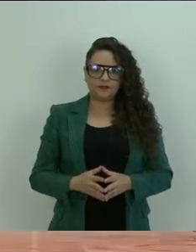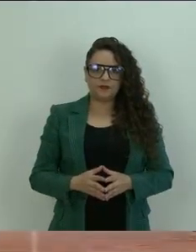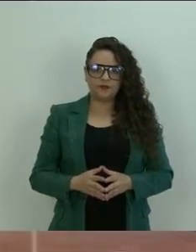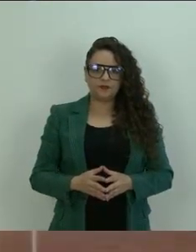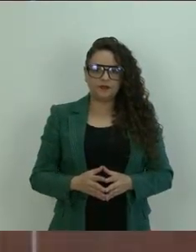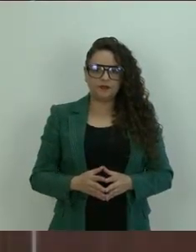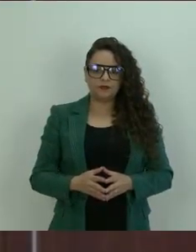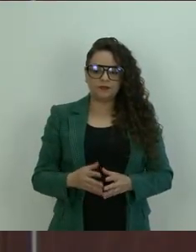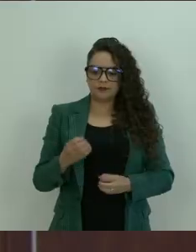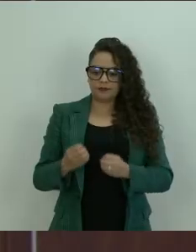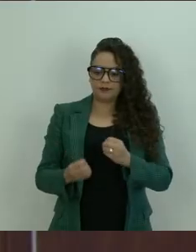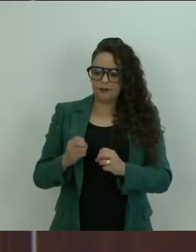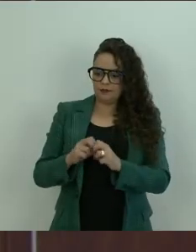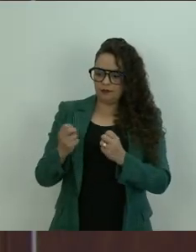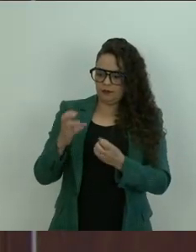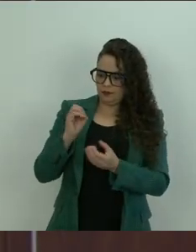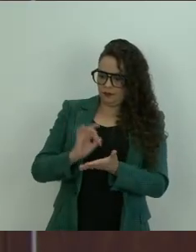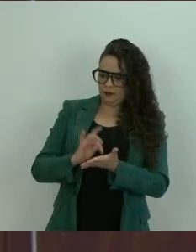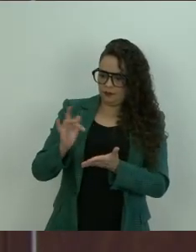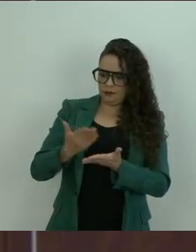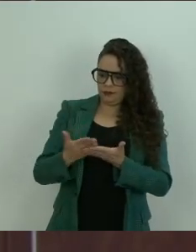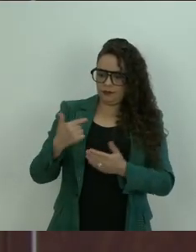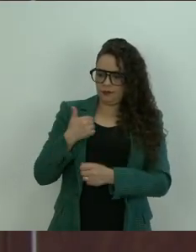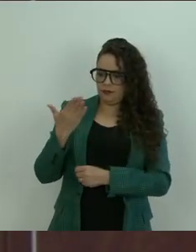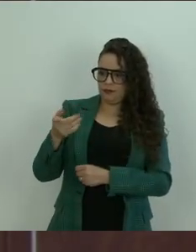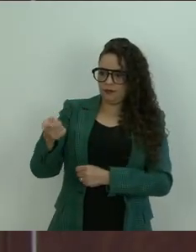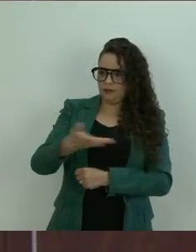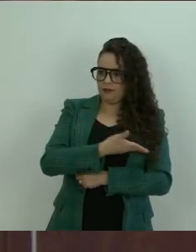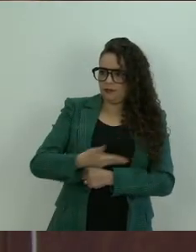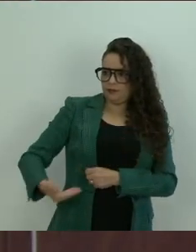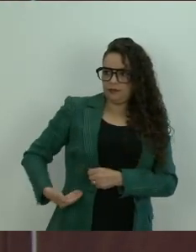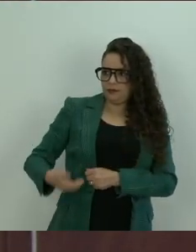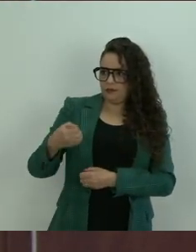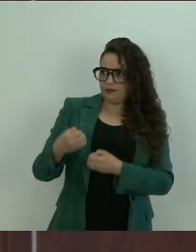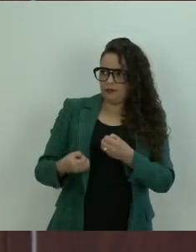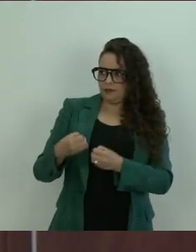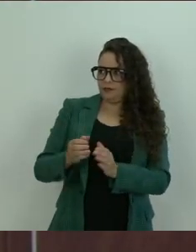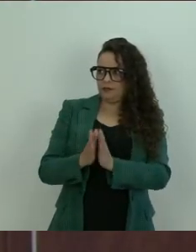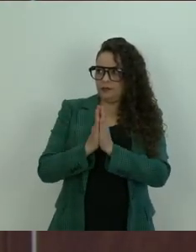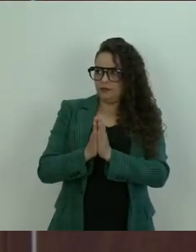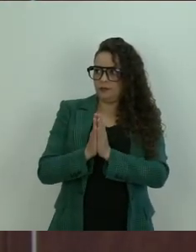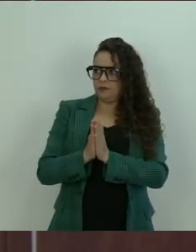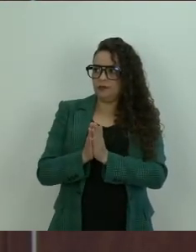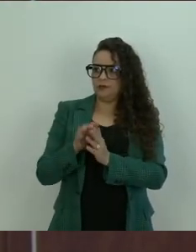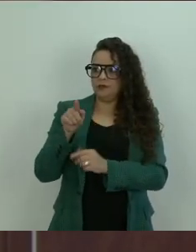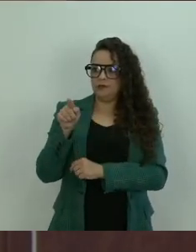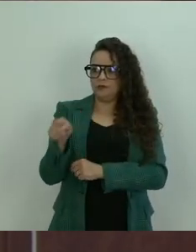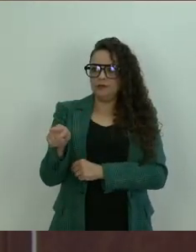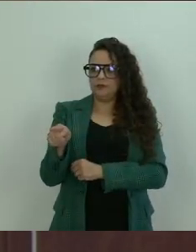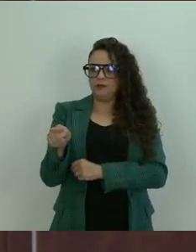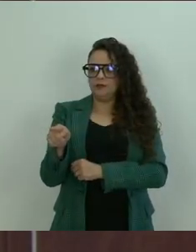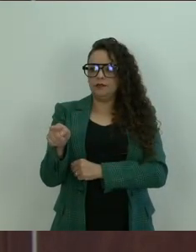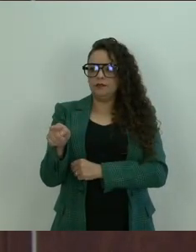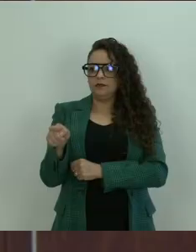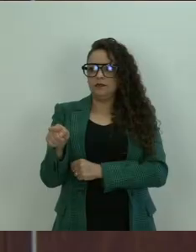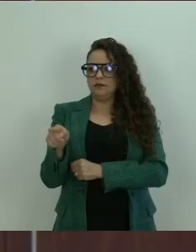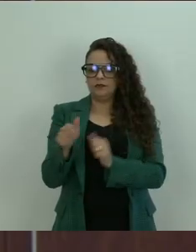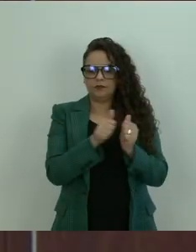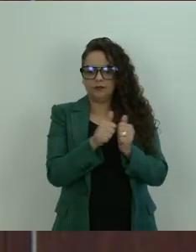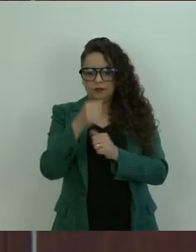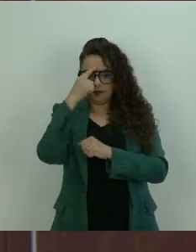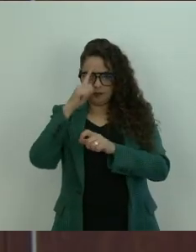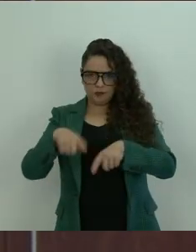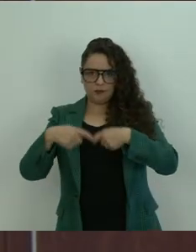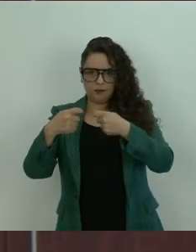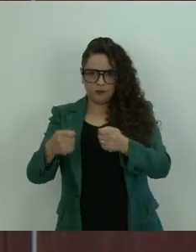Gracias, magistrada. Y en este momento le pedimos al magistrado presidente acompañe a la magistrada Salgado a entregar un reconocimiento